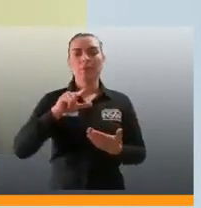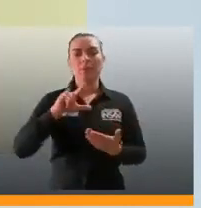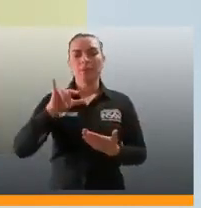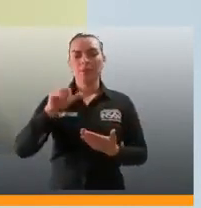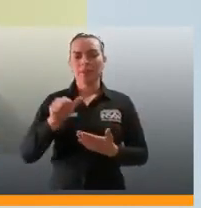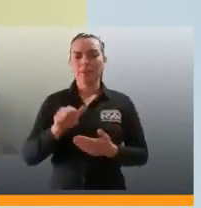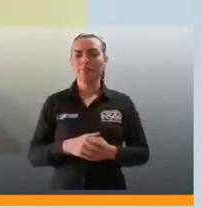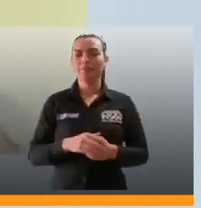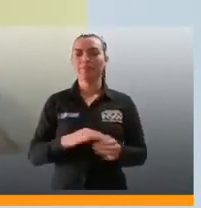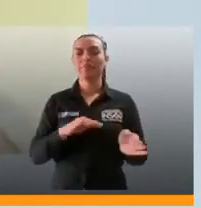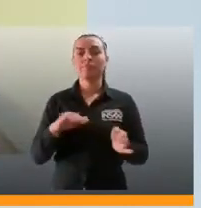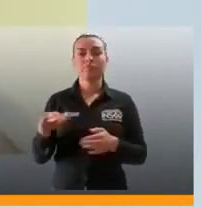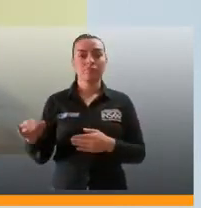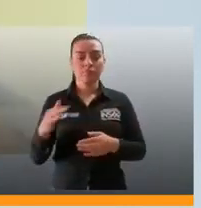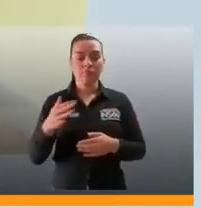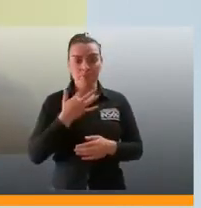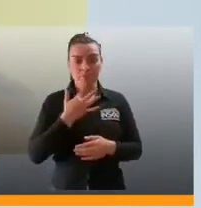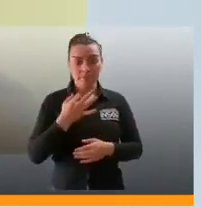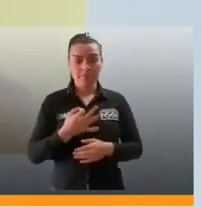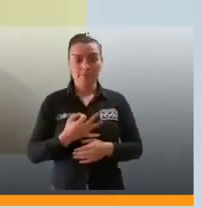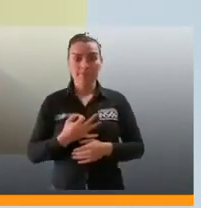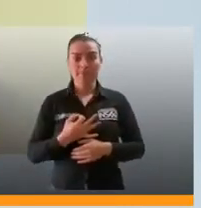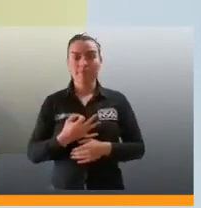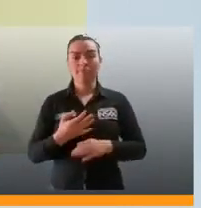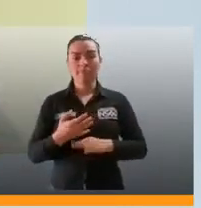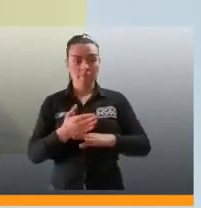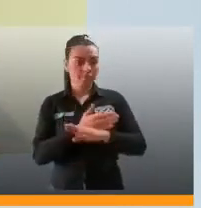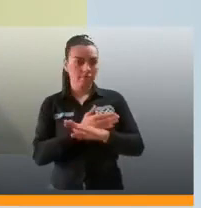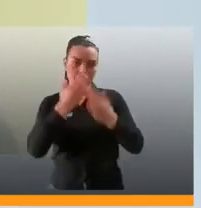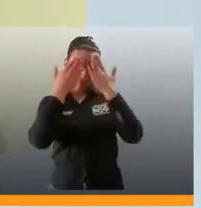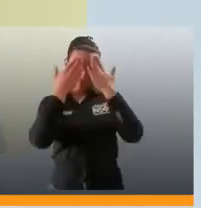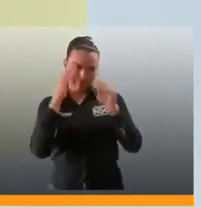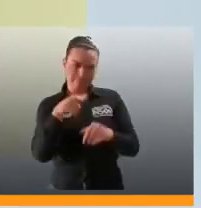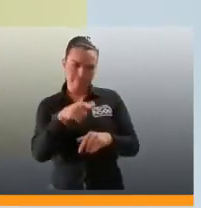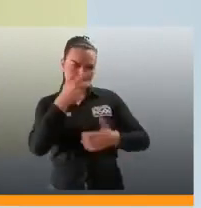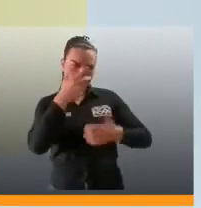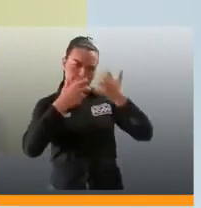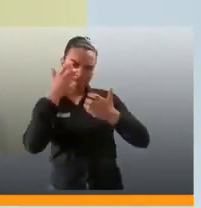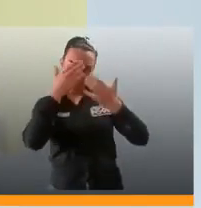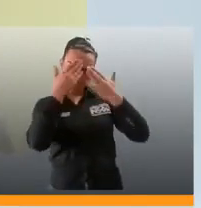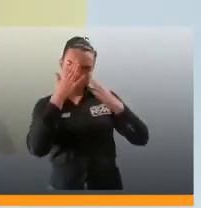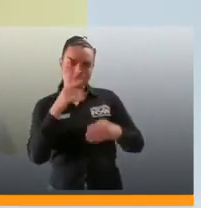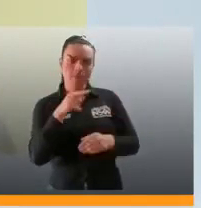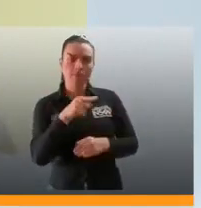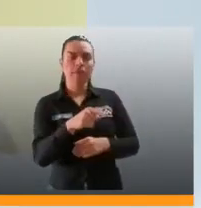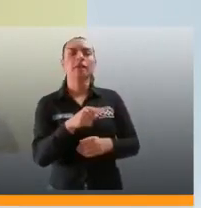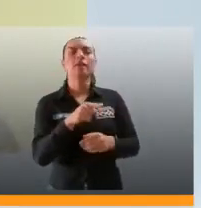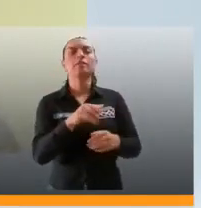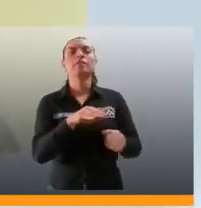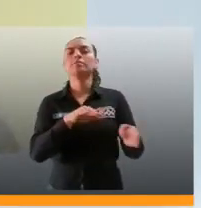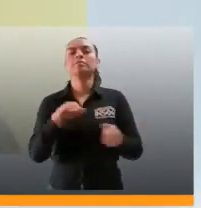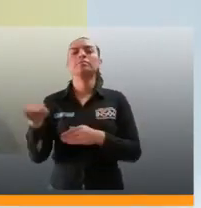Realmente, antes de mirar la evaluación y seguimiento, es la